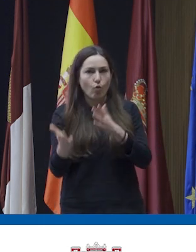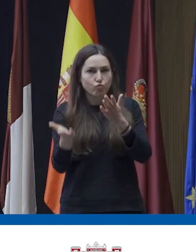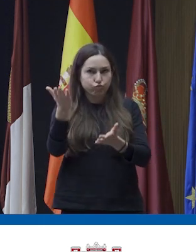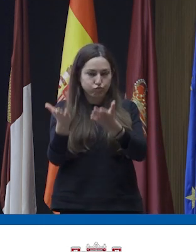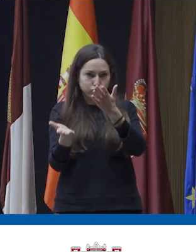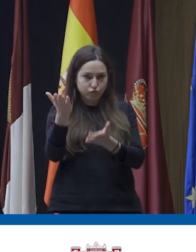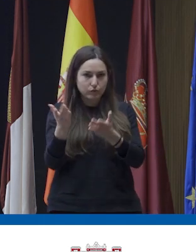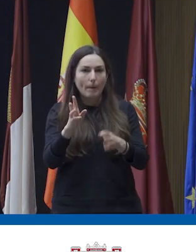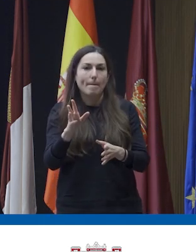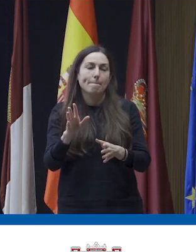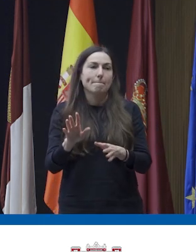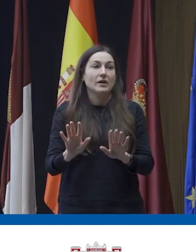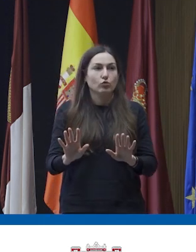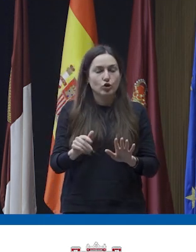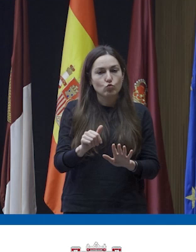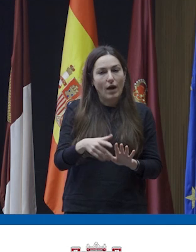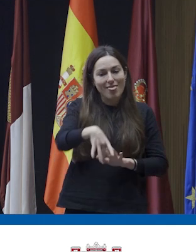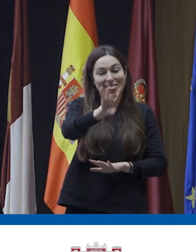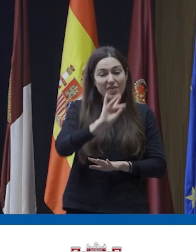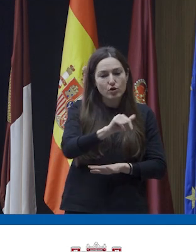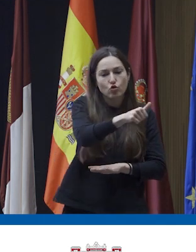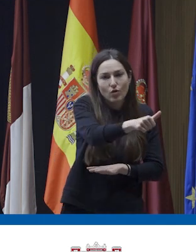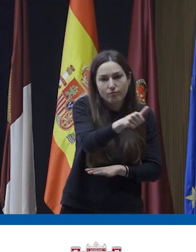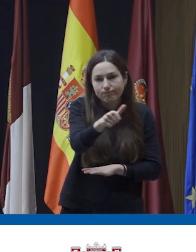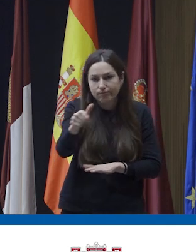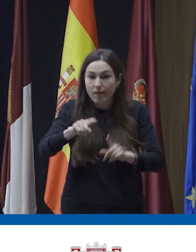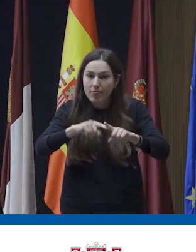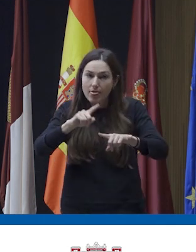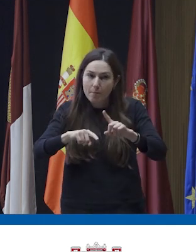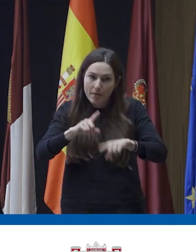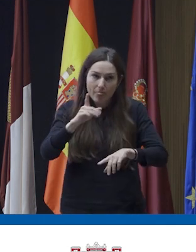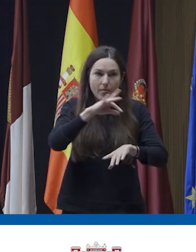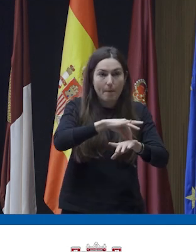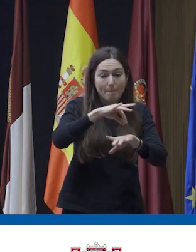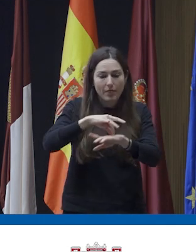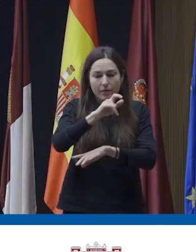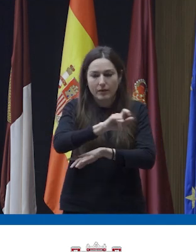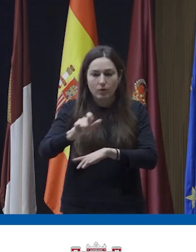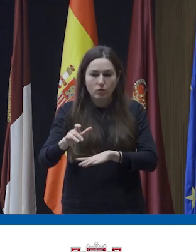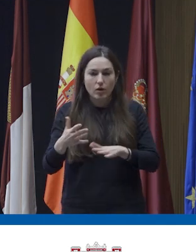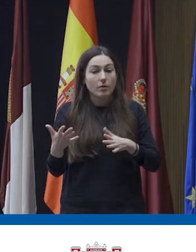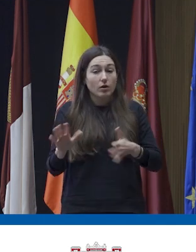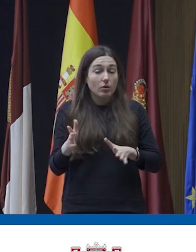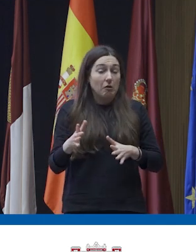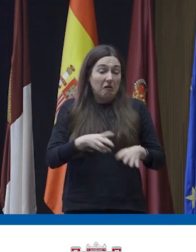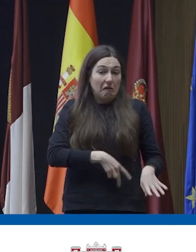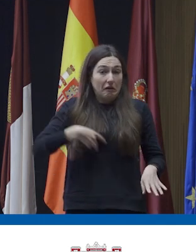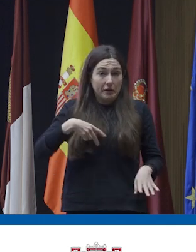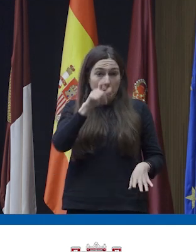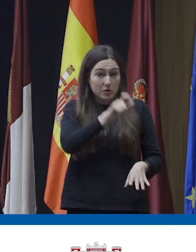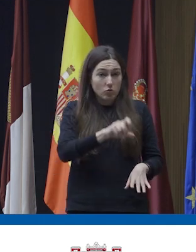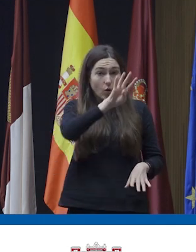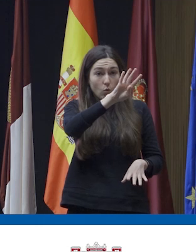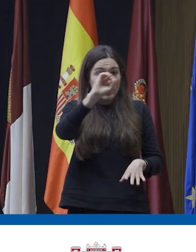Entonces ya digo que es una decisión individualizada según el paciente, pero bueno, por lo general cualquier paciente entre el 40 y el 60% de visión se puede